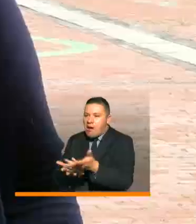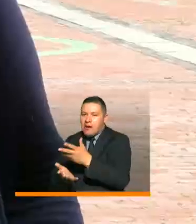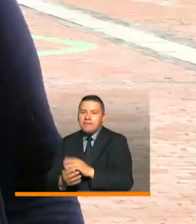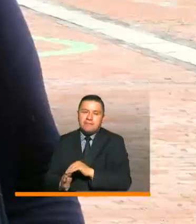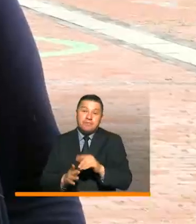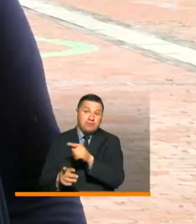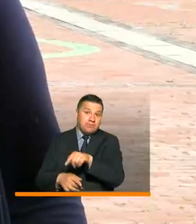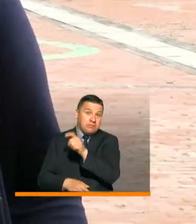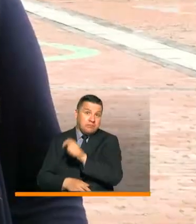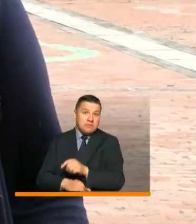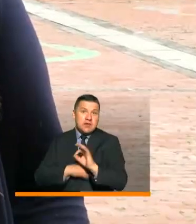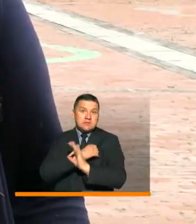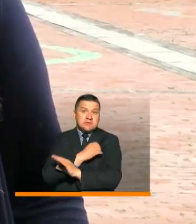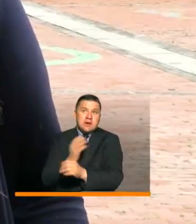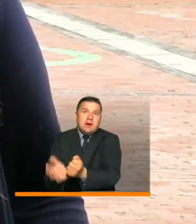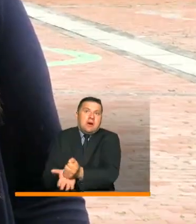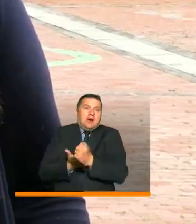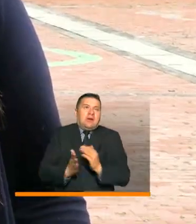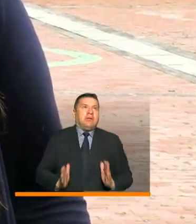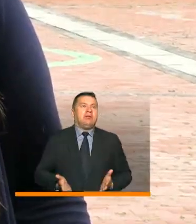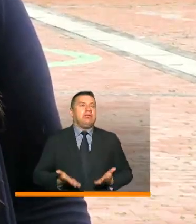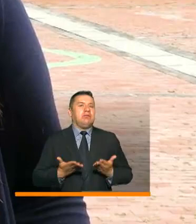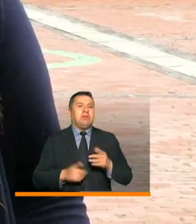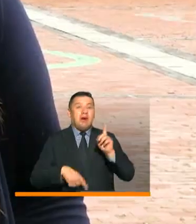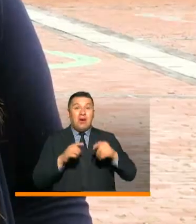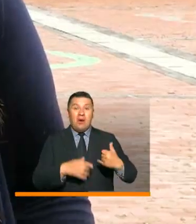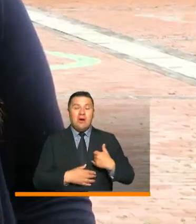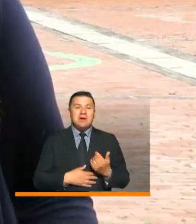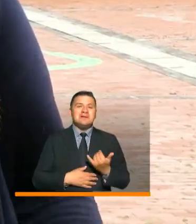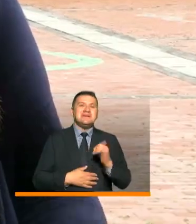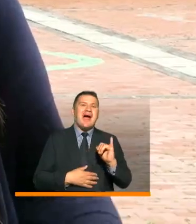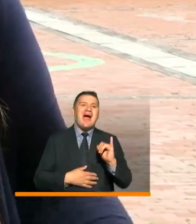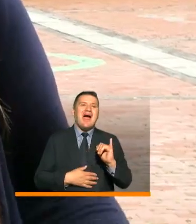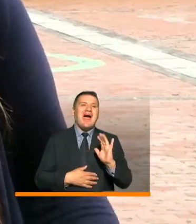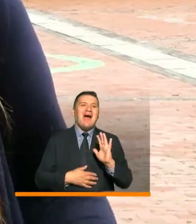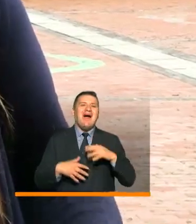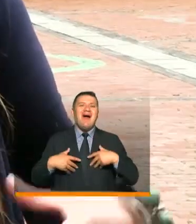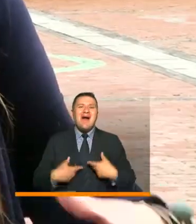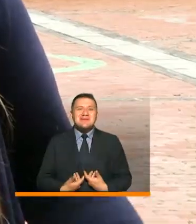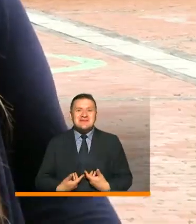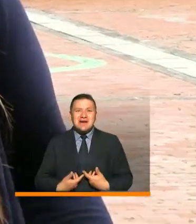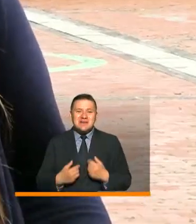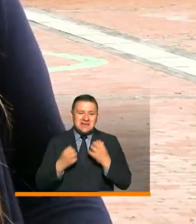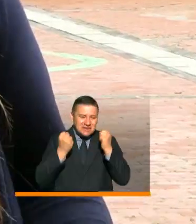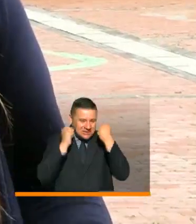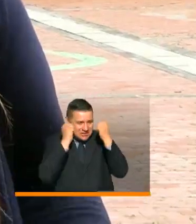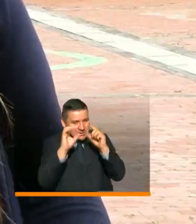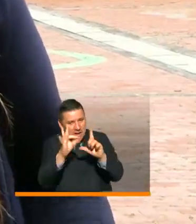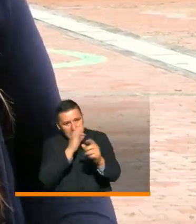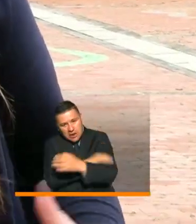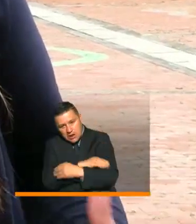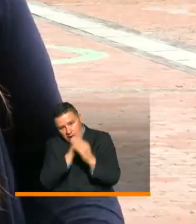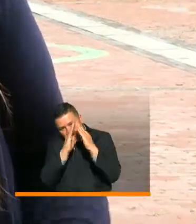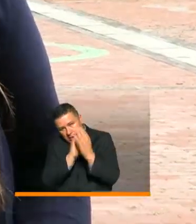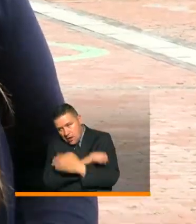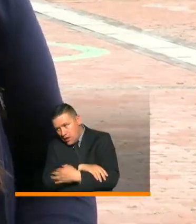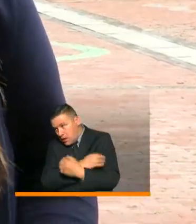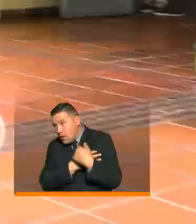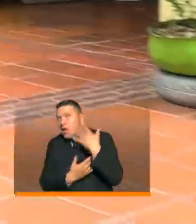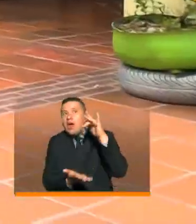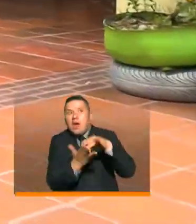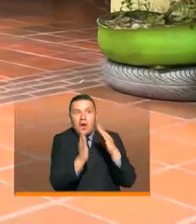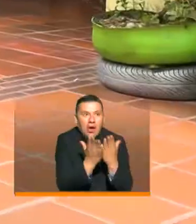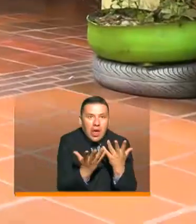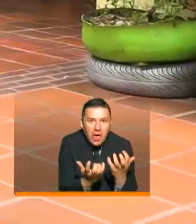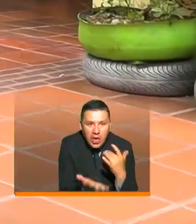Para ellos es una ayuda psicológica. Muchos de los chicos ya están cansados, estresados de estar en su casa, quieren volver a su